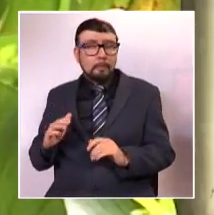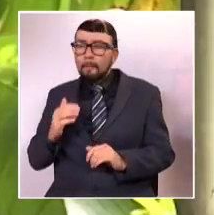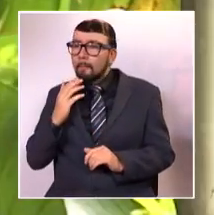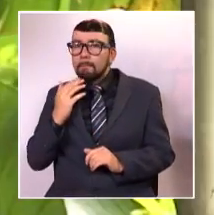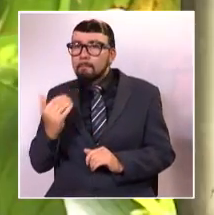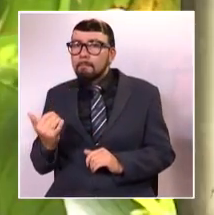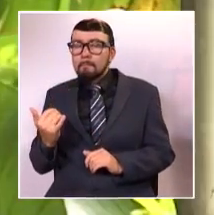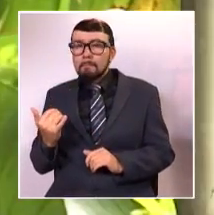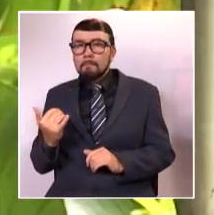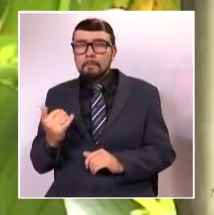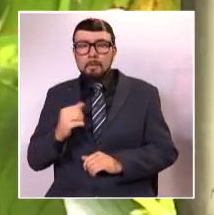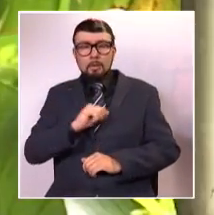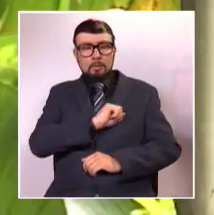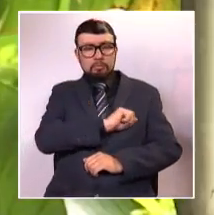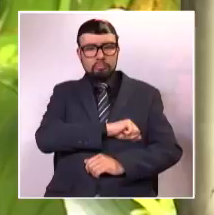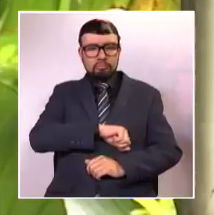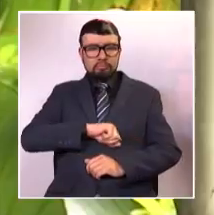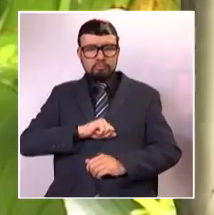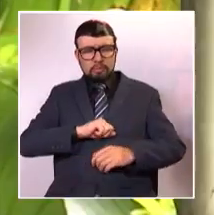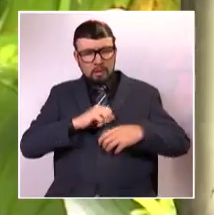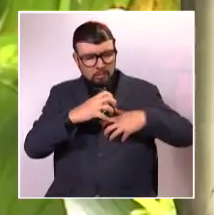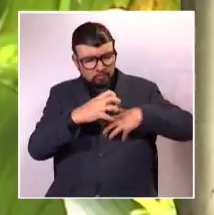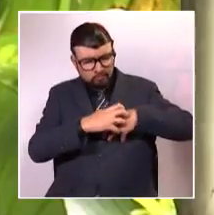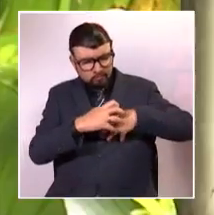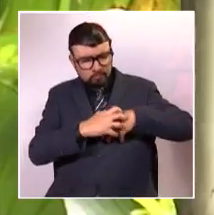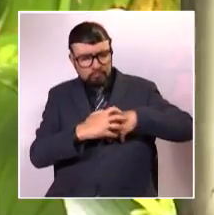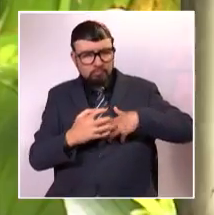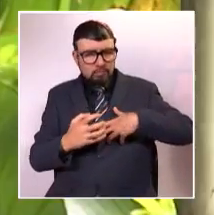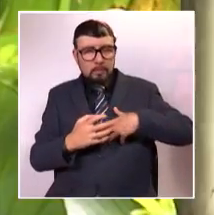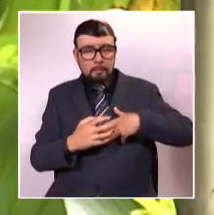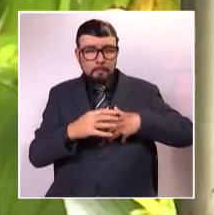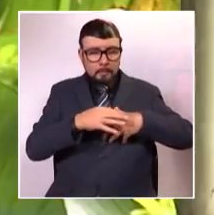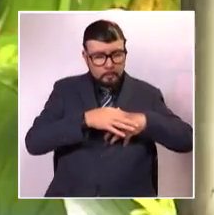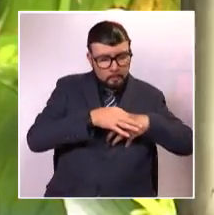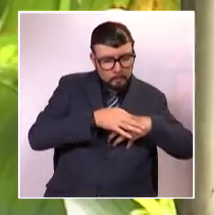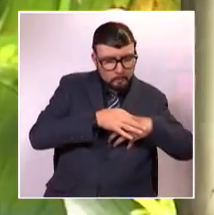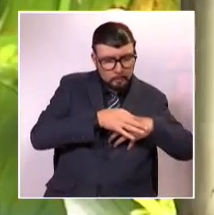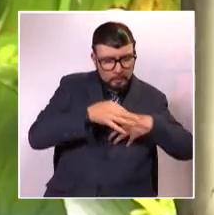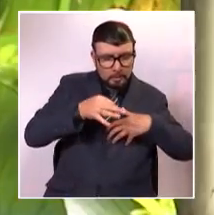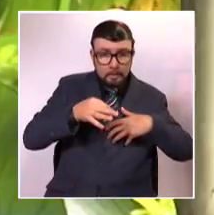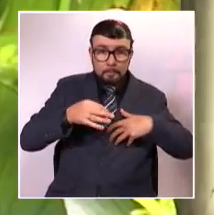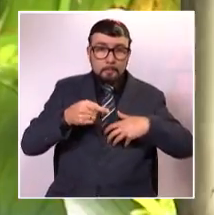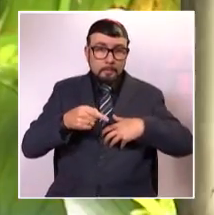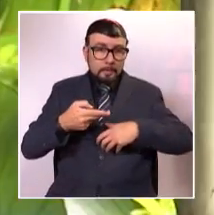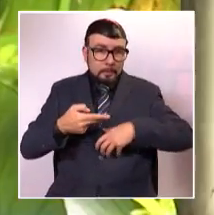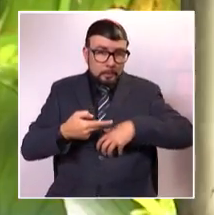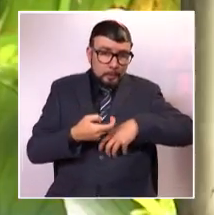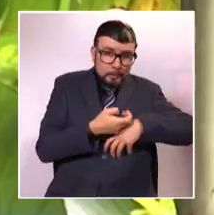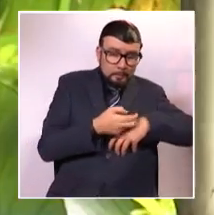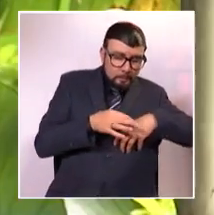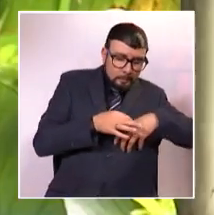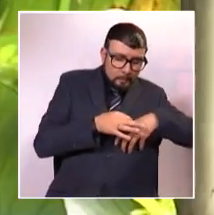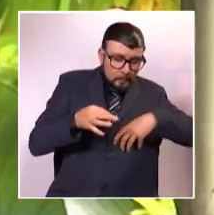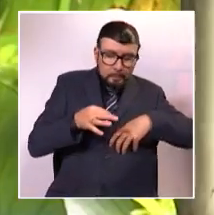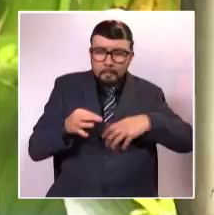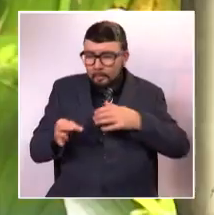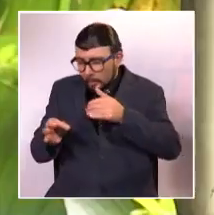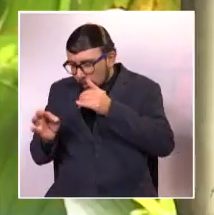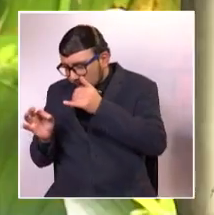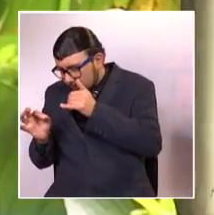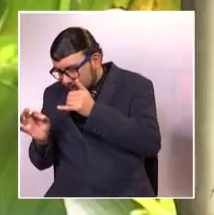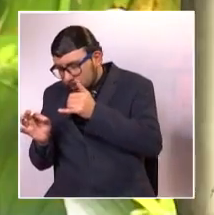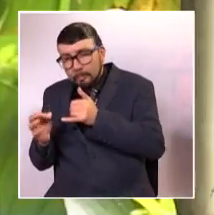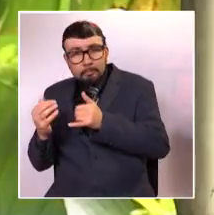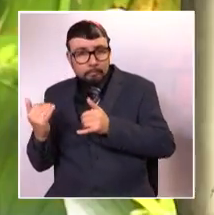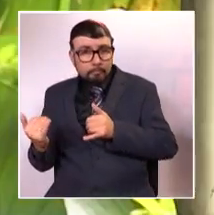caso de una ecografía por una masa, con biopsia aspirativa con aguja fina, que la hacemos nosotros acá, dirigido la